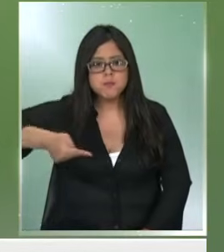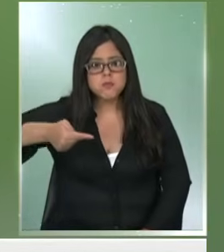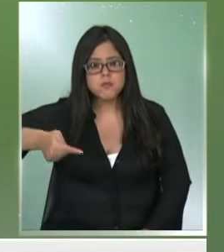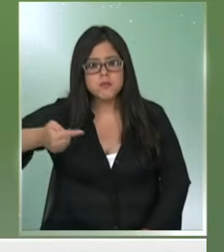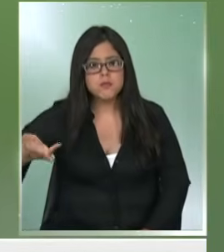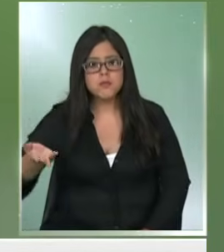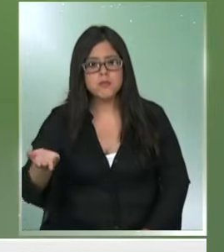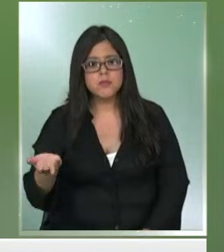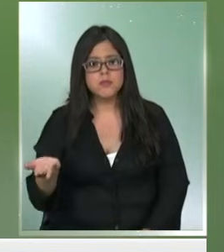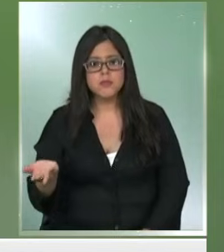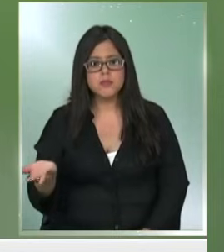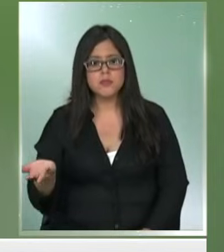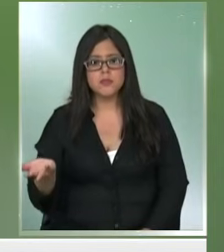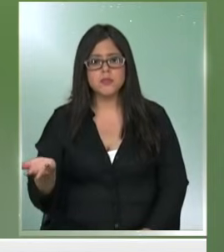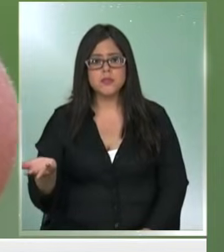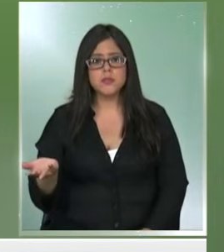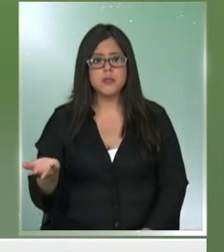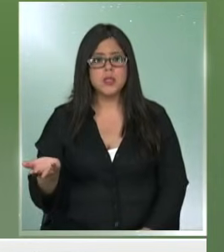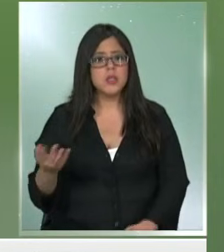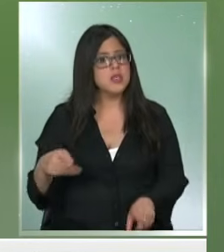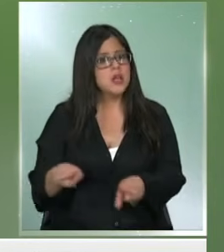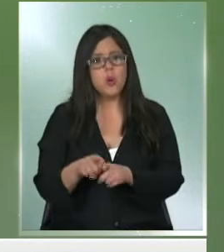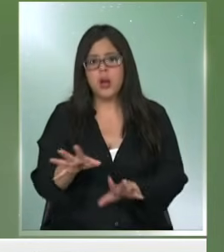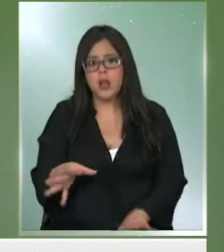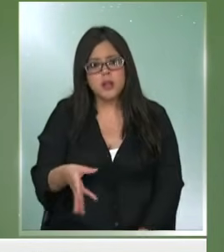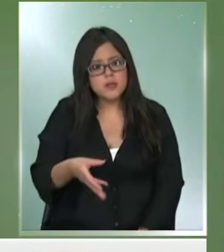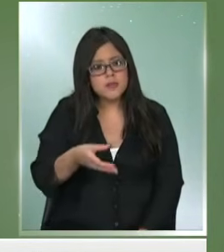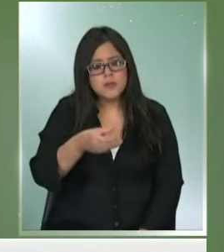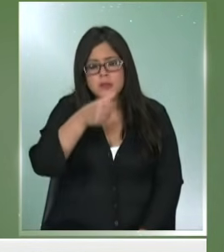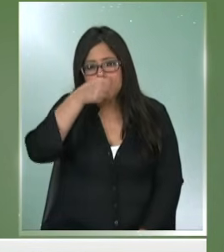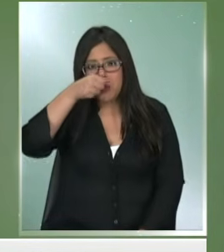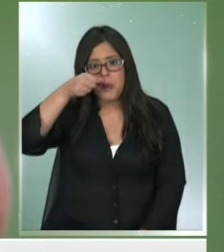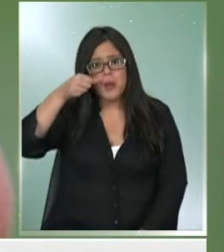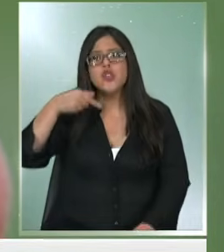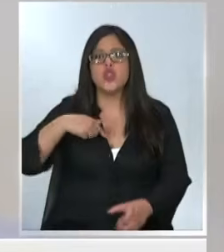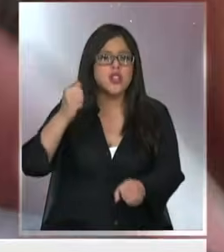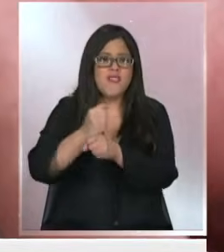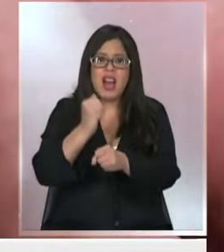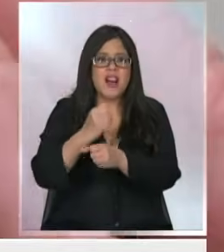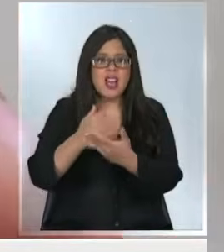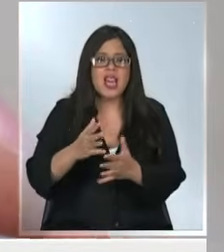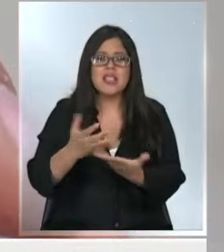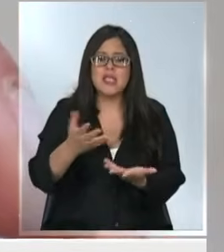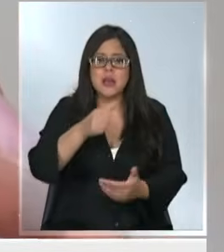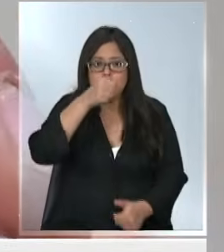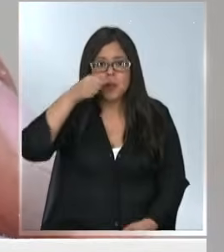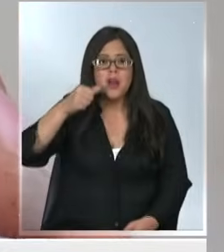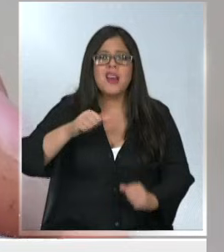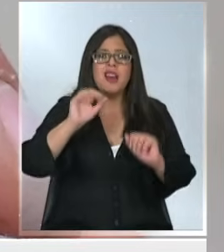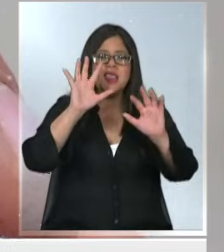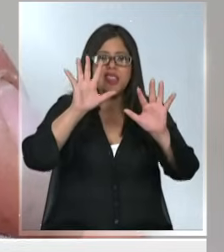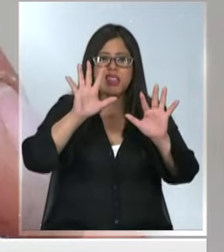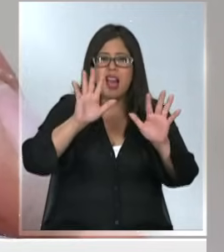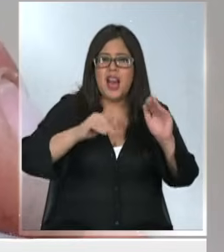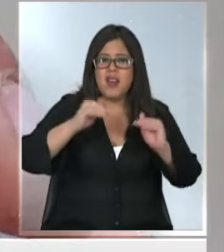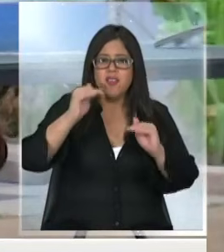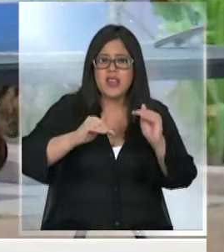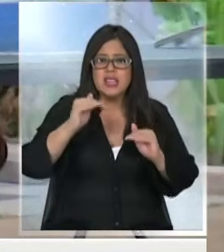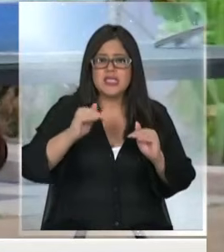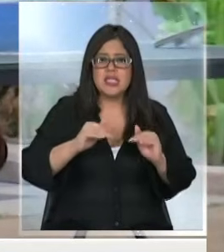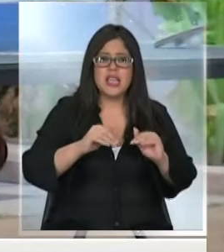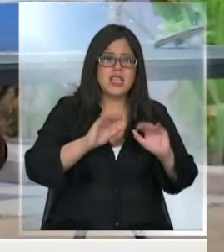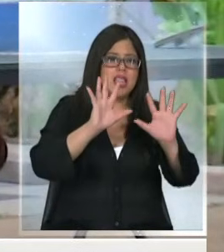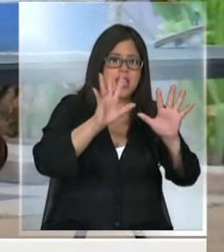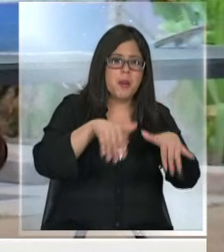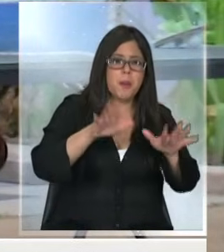ya no pude más con la sustancia y trabajaba para puro consumir. De 10.000 pesos gastaba 30, 40,